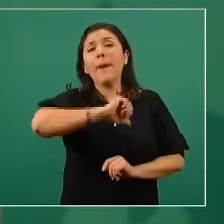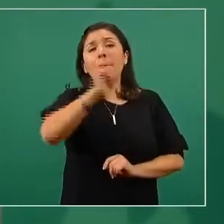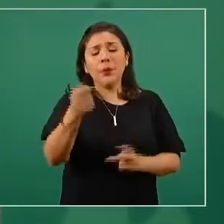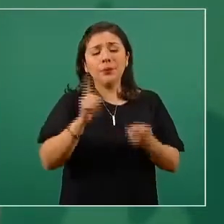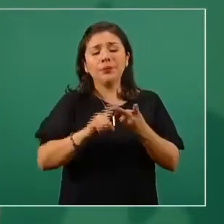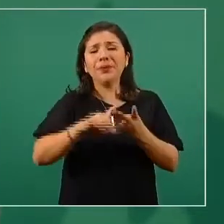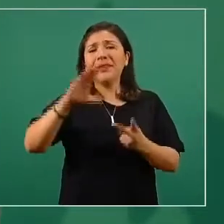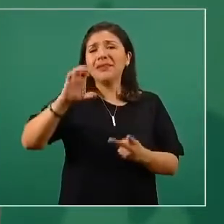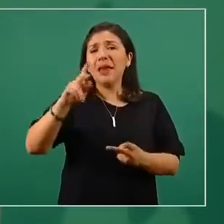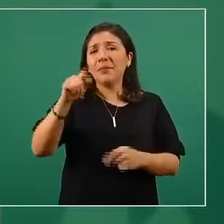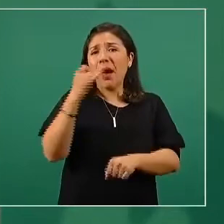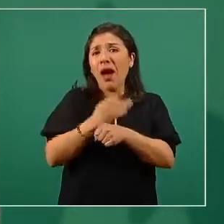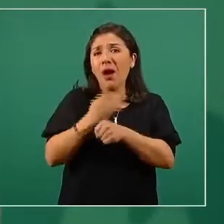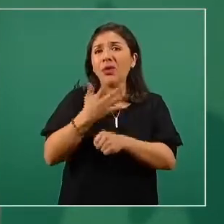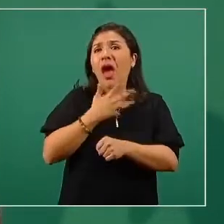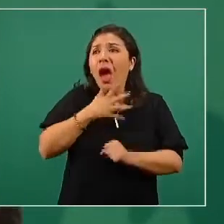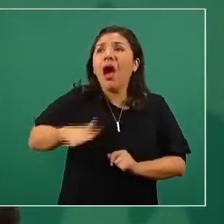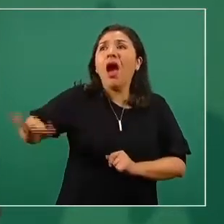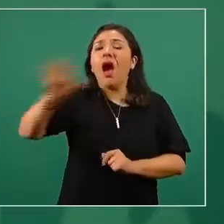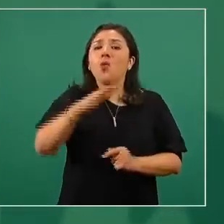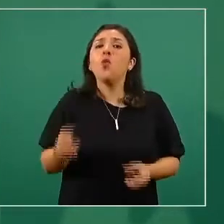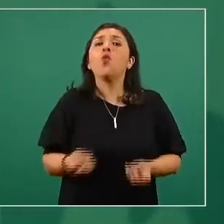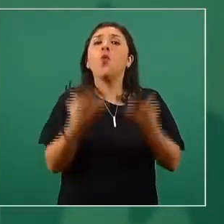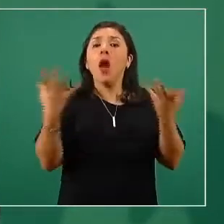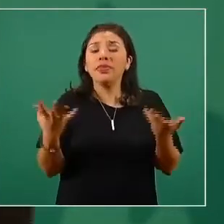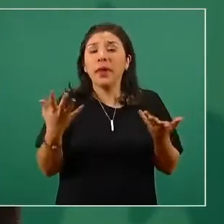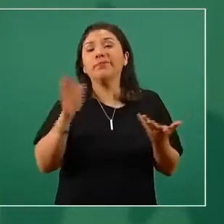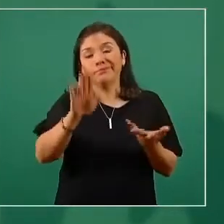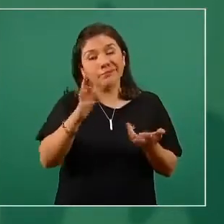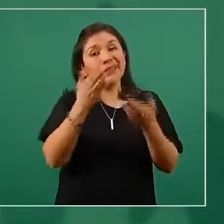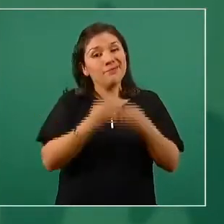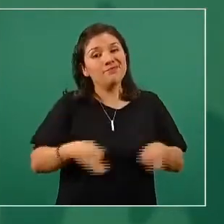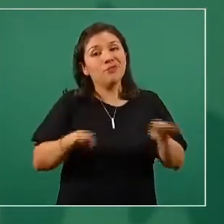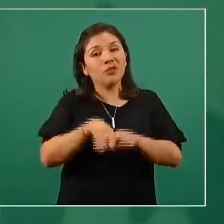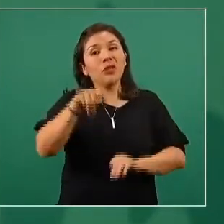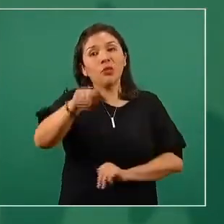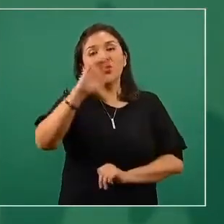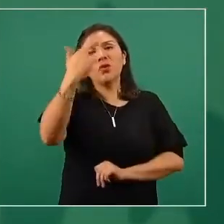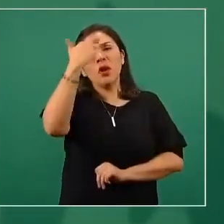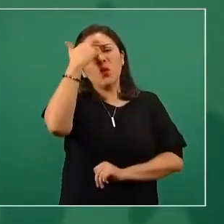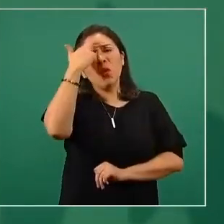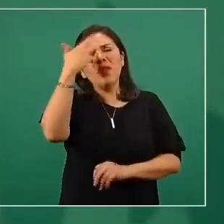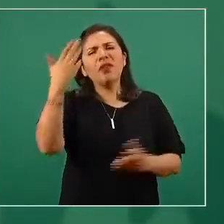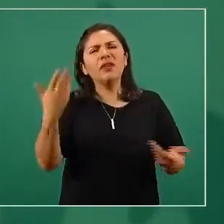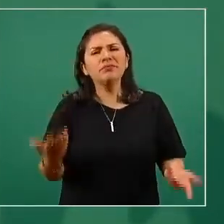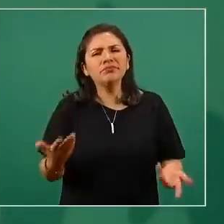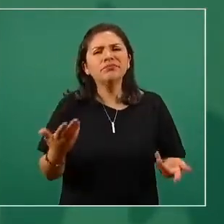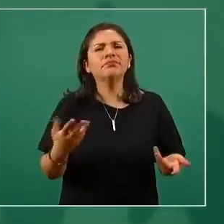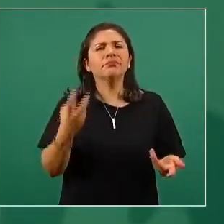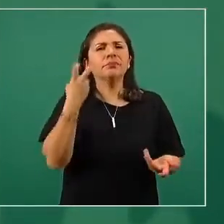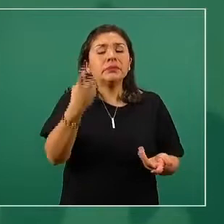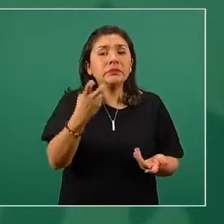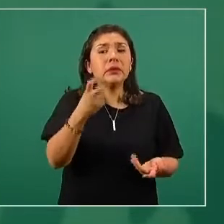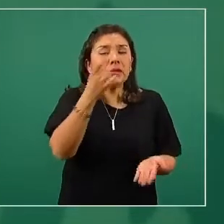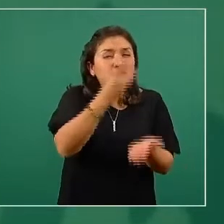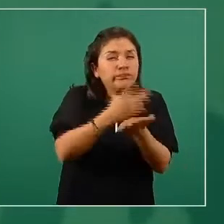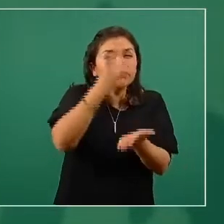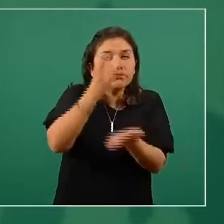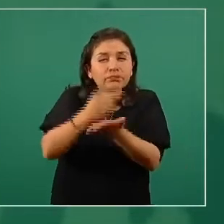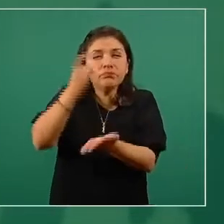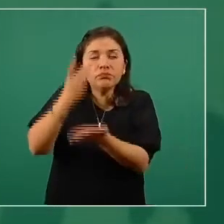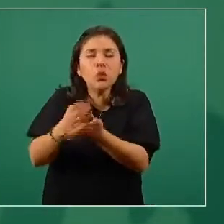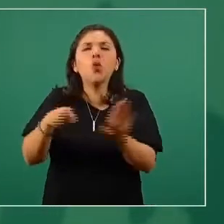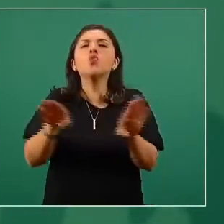cepas que circulan actualmente en el país, es importante recordar un poco que estas son identificables a